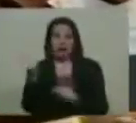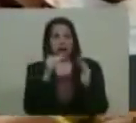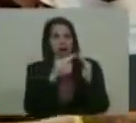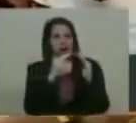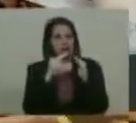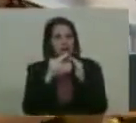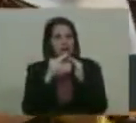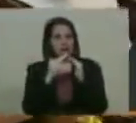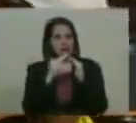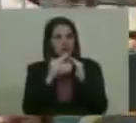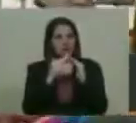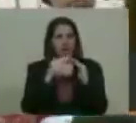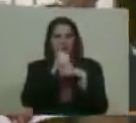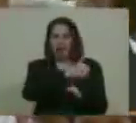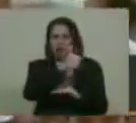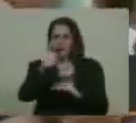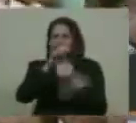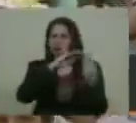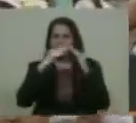comunidad.